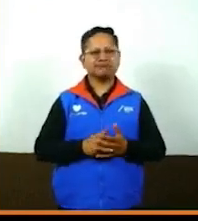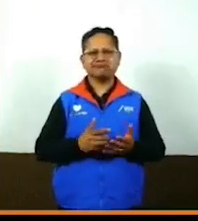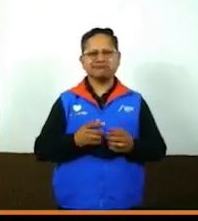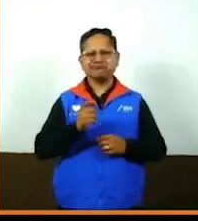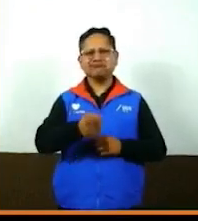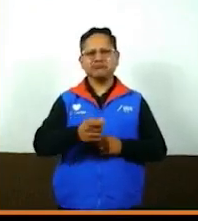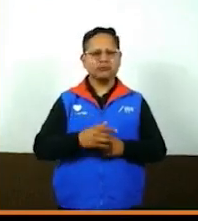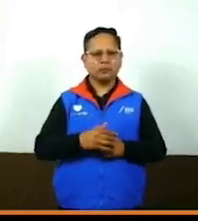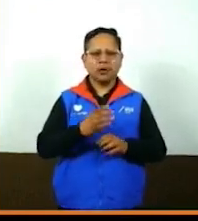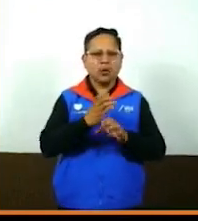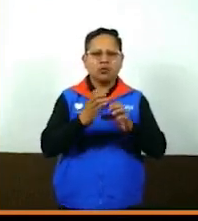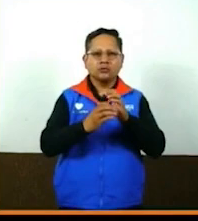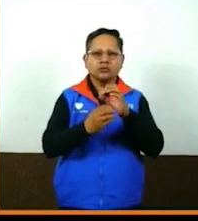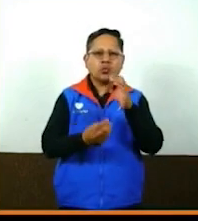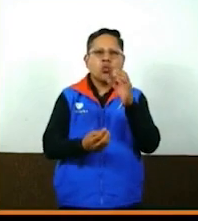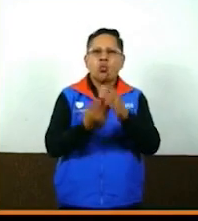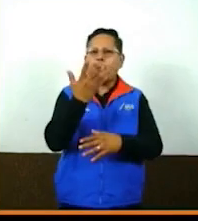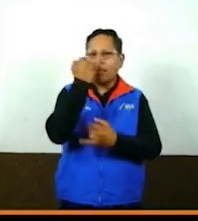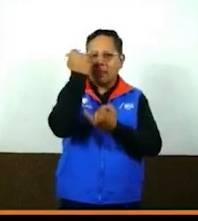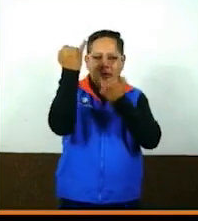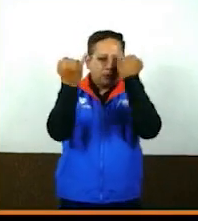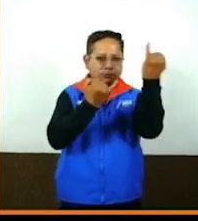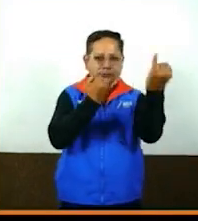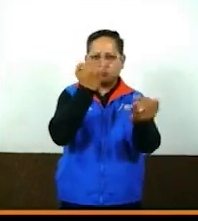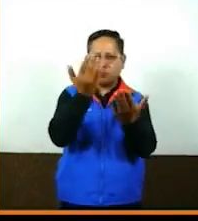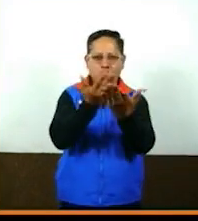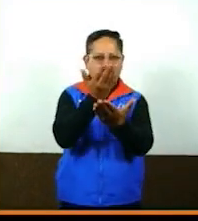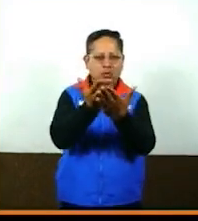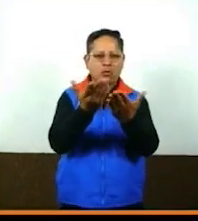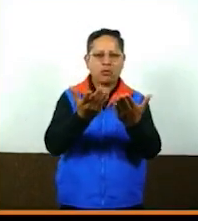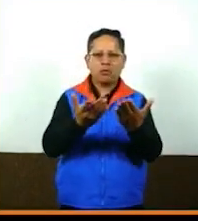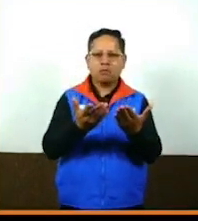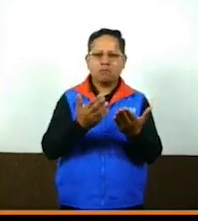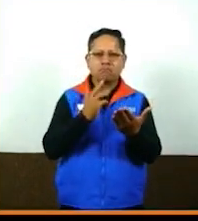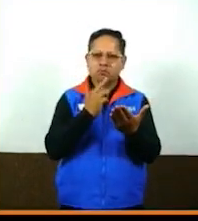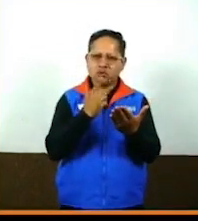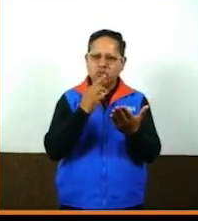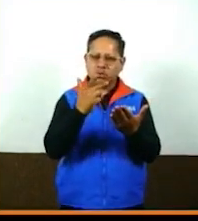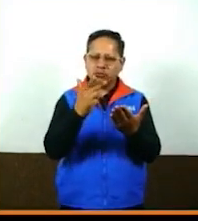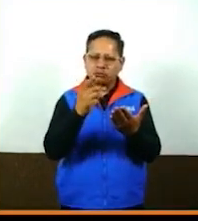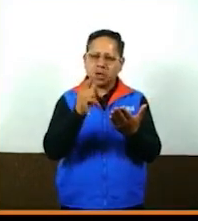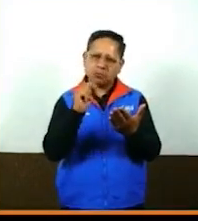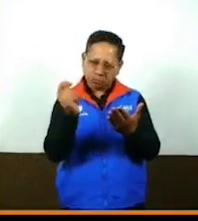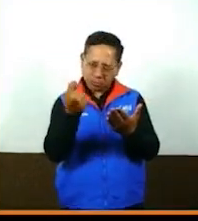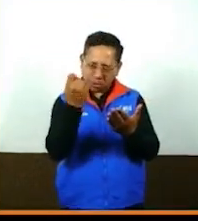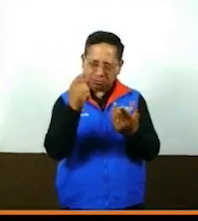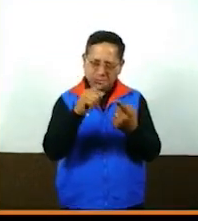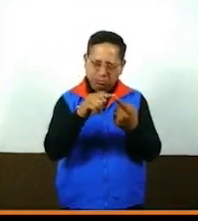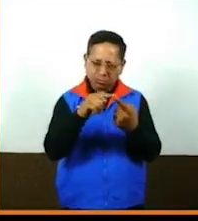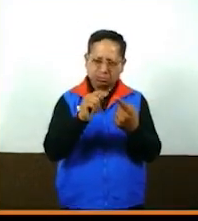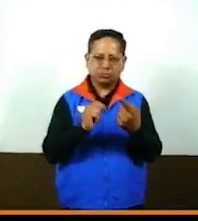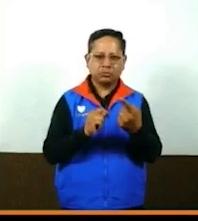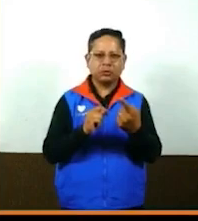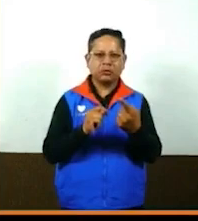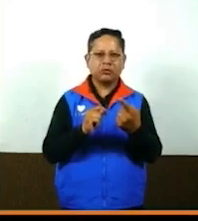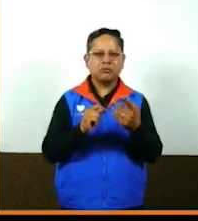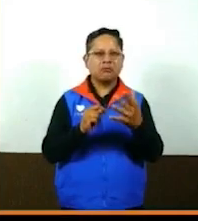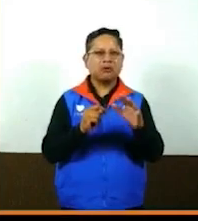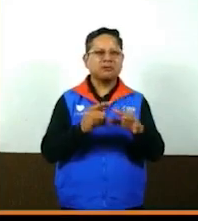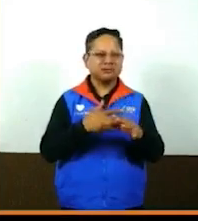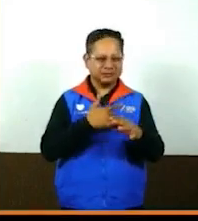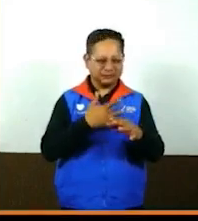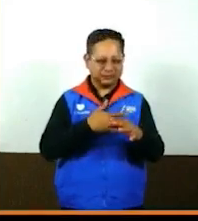es de innovación. ¿Sí? ¿Cómo mejorar? Es de tecnología, ¿no? Tenemos siempre esos